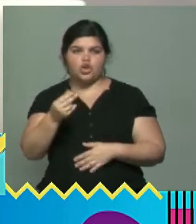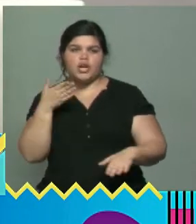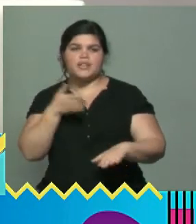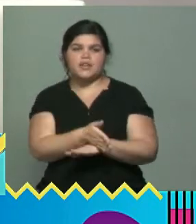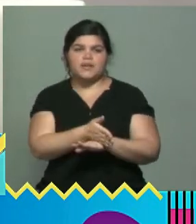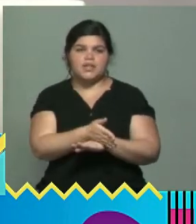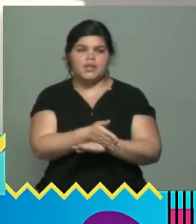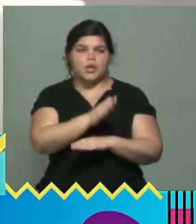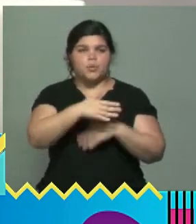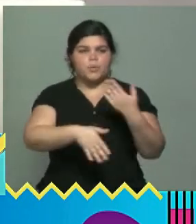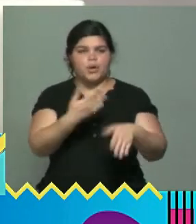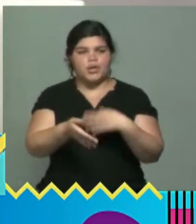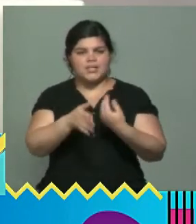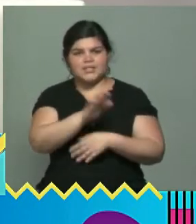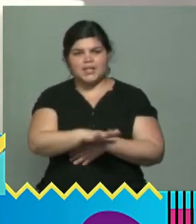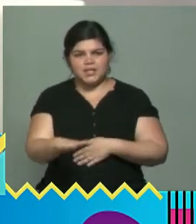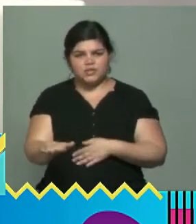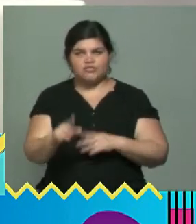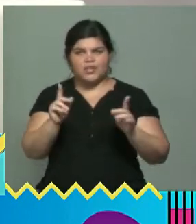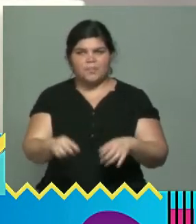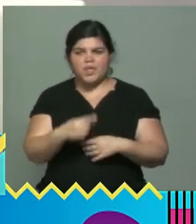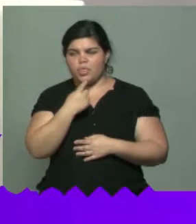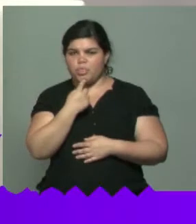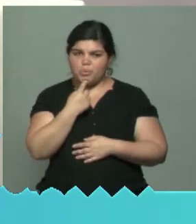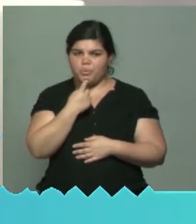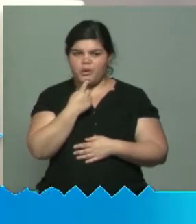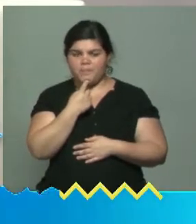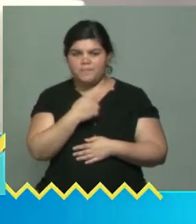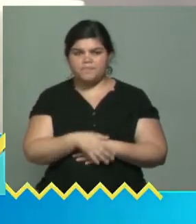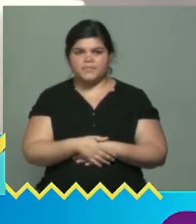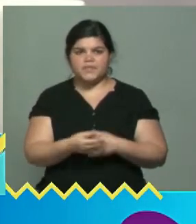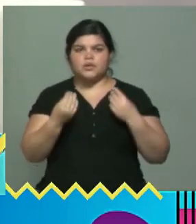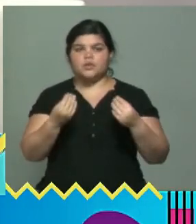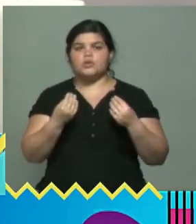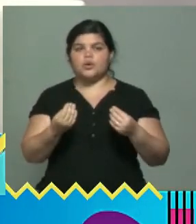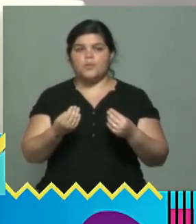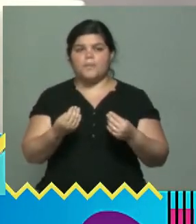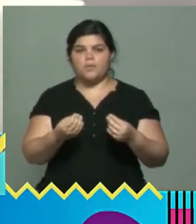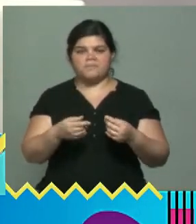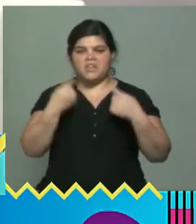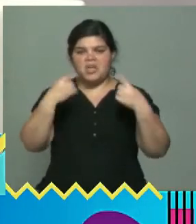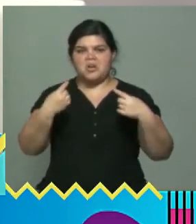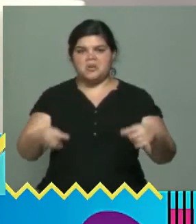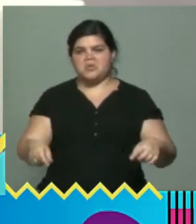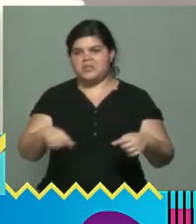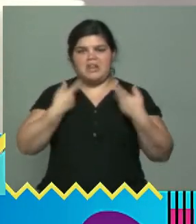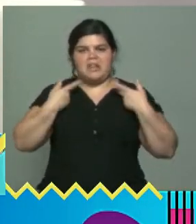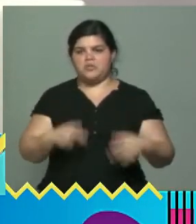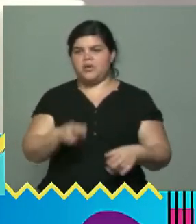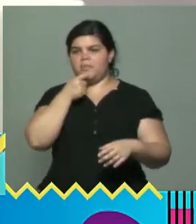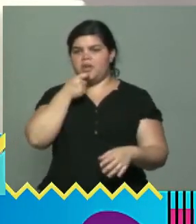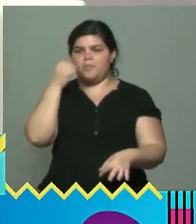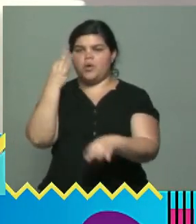violencia en un niño, me pregunto también cuáles son aquellos estereotipos que puede llegar a encontrar una persona, por ejemplo un docente en una institución